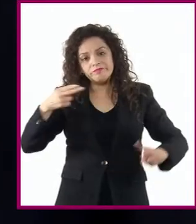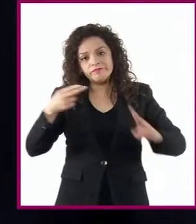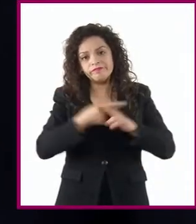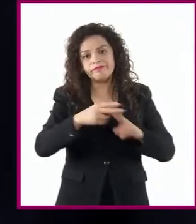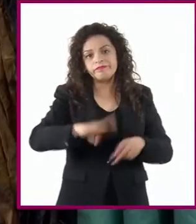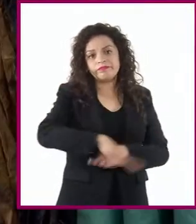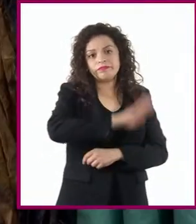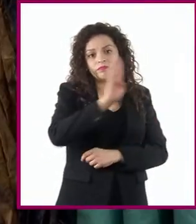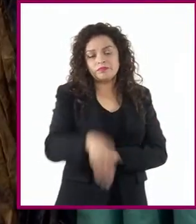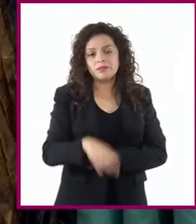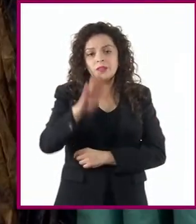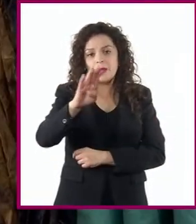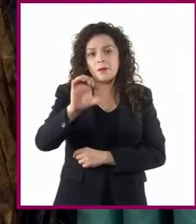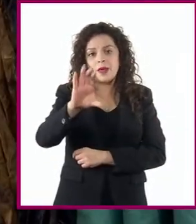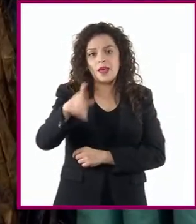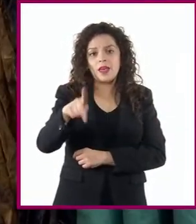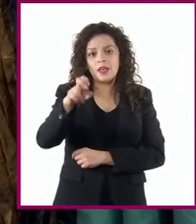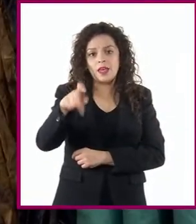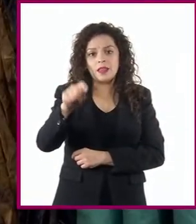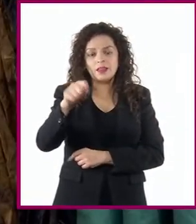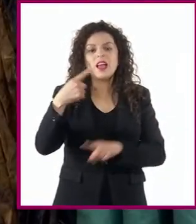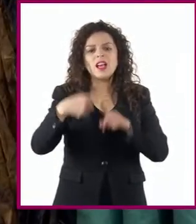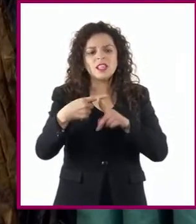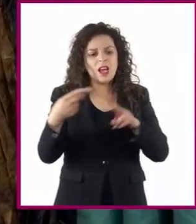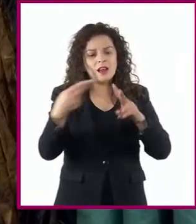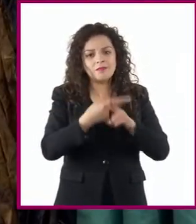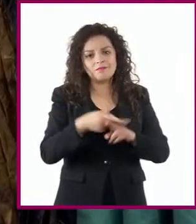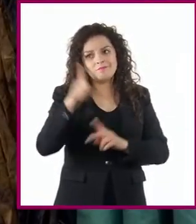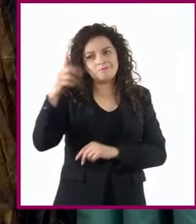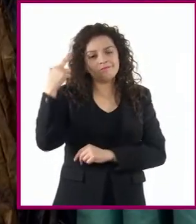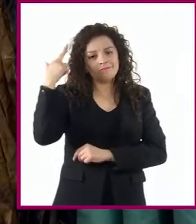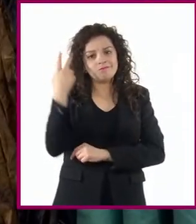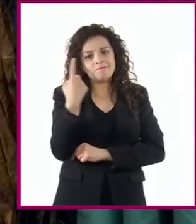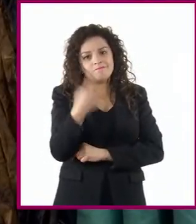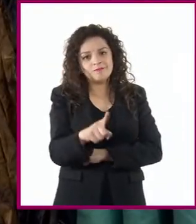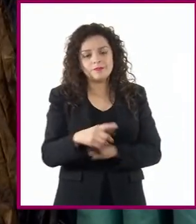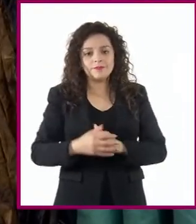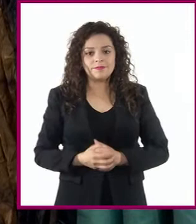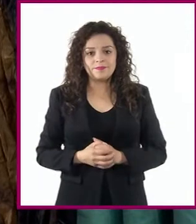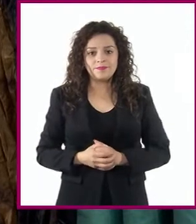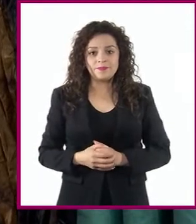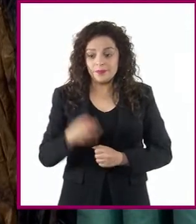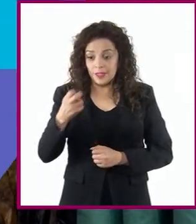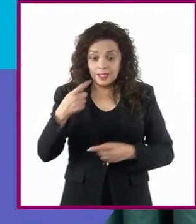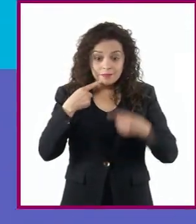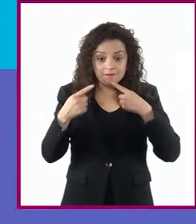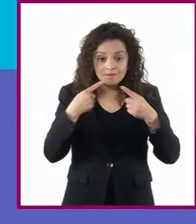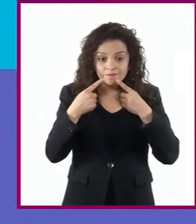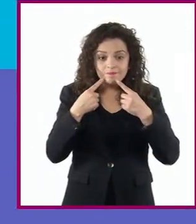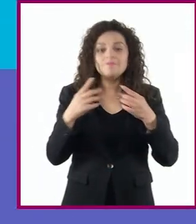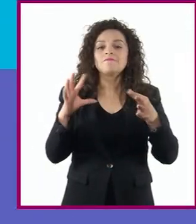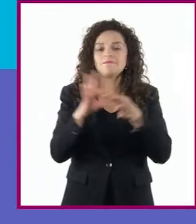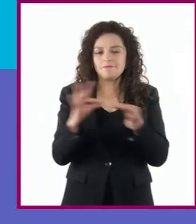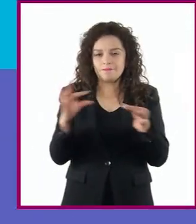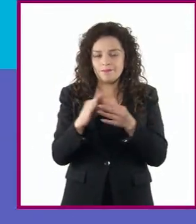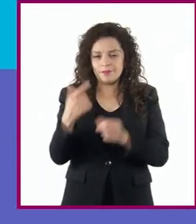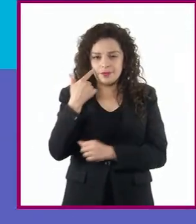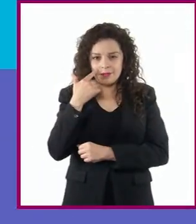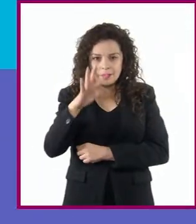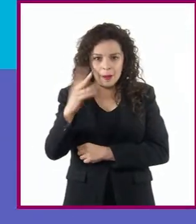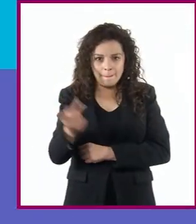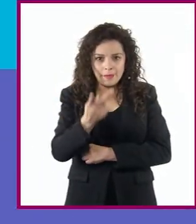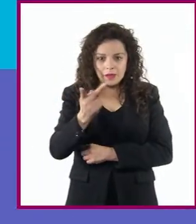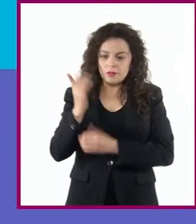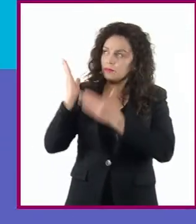del rey. Practiquemos un poco con estos diálogos. 1. ¿Qué tiempo verbal predomina en